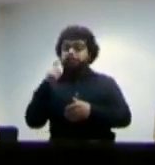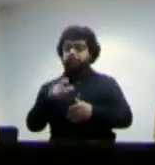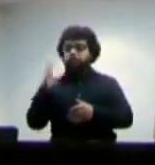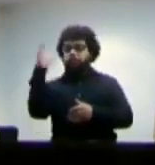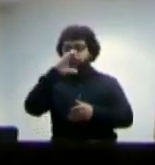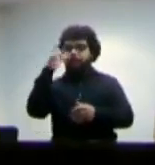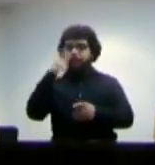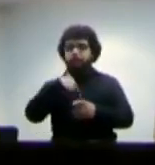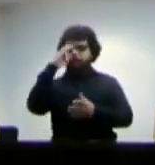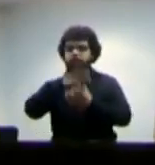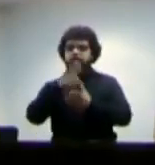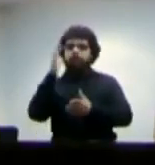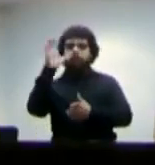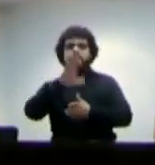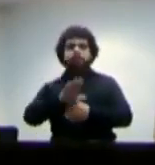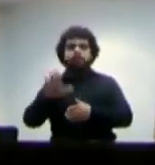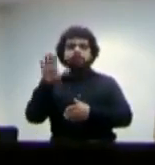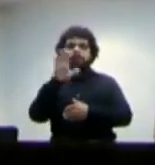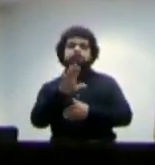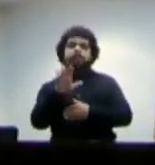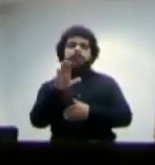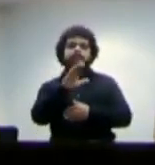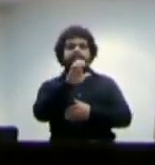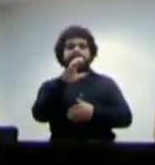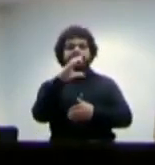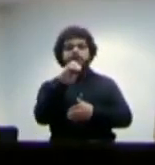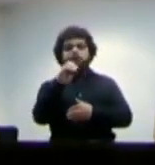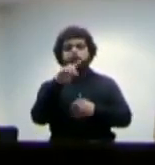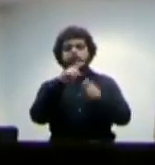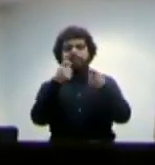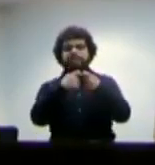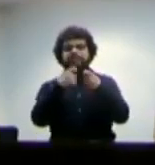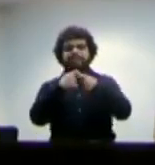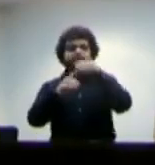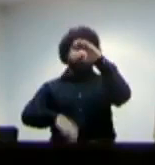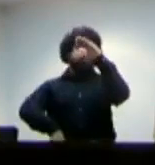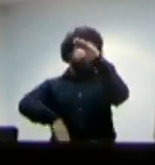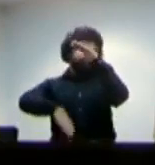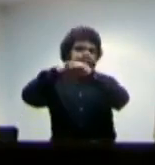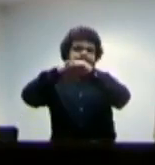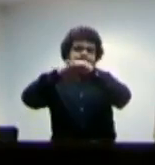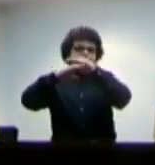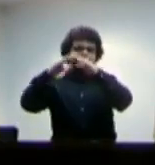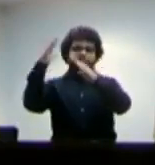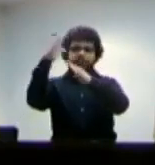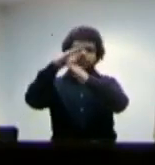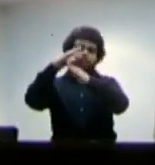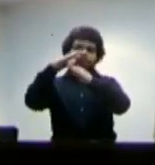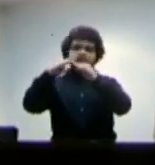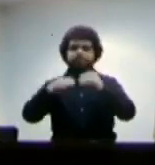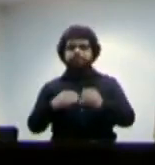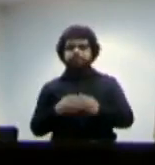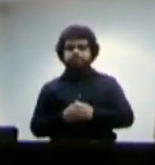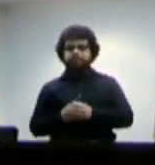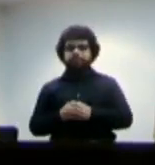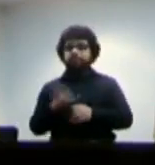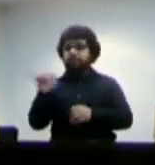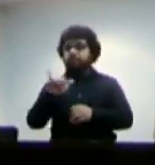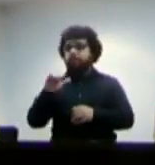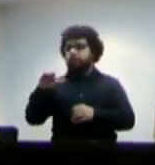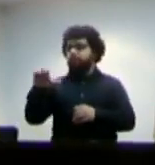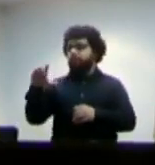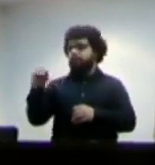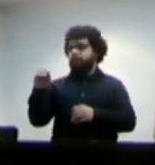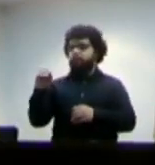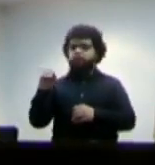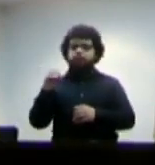ese momento Ecoeléctrica se va a carga máxima, ¿verdad? Porque tanto Ecoeléctrica como Costa